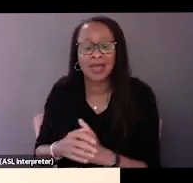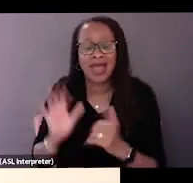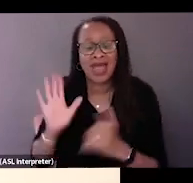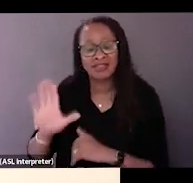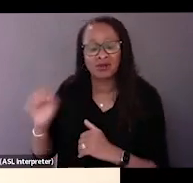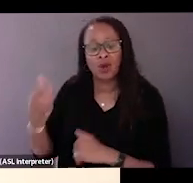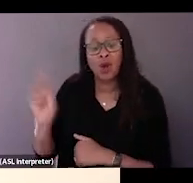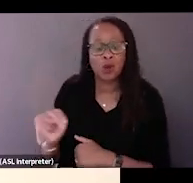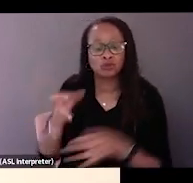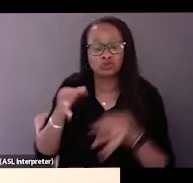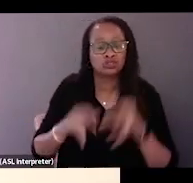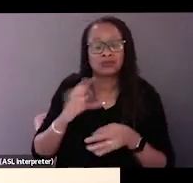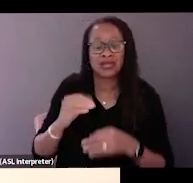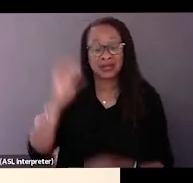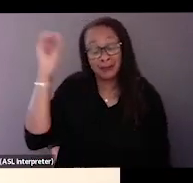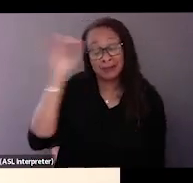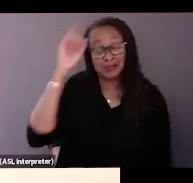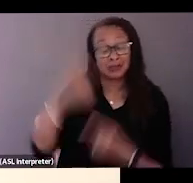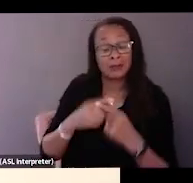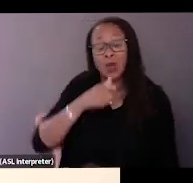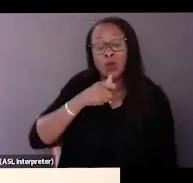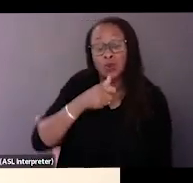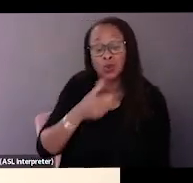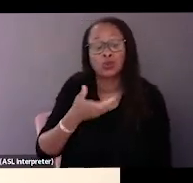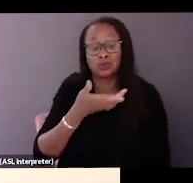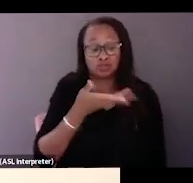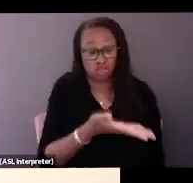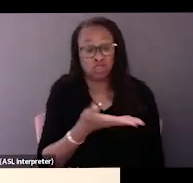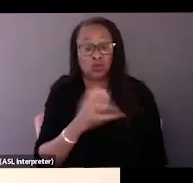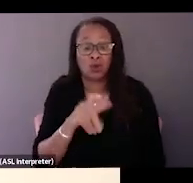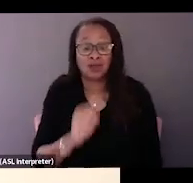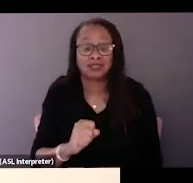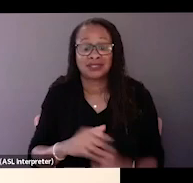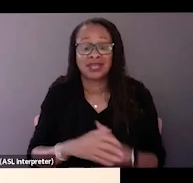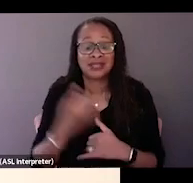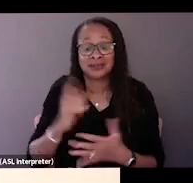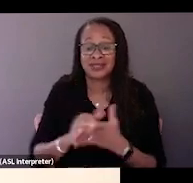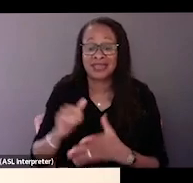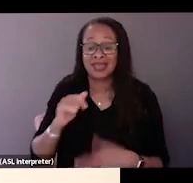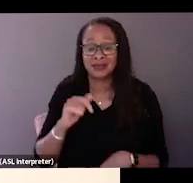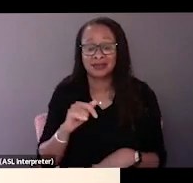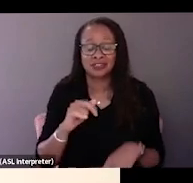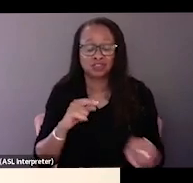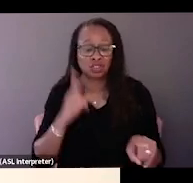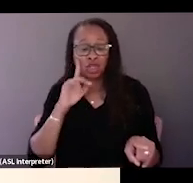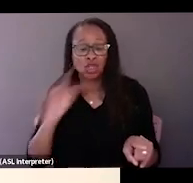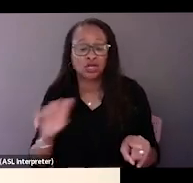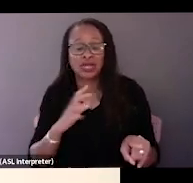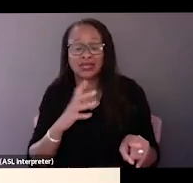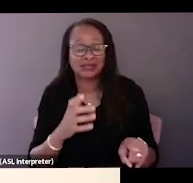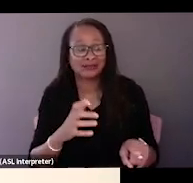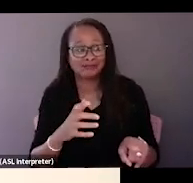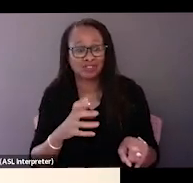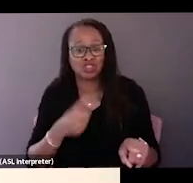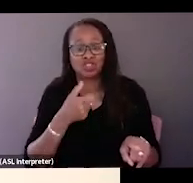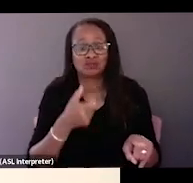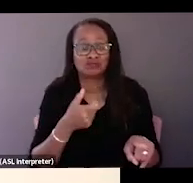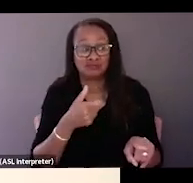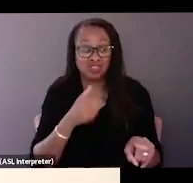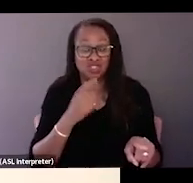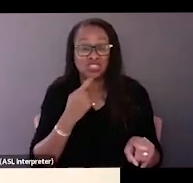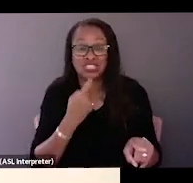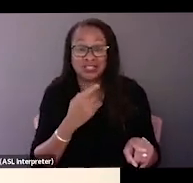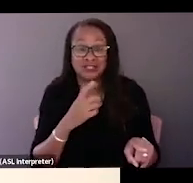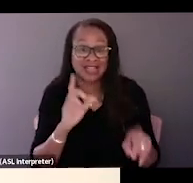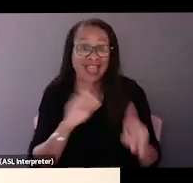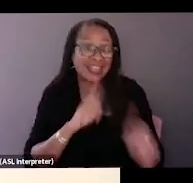sobre lo que ella fue, pero al final es algo que ella se llevó a la tumba, porque nadie me lo supo responder, ni siquiera la gente más cercana a